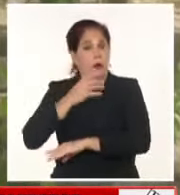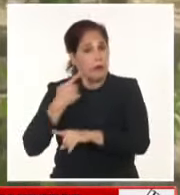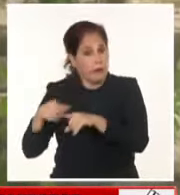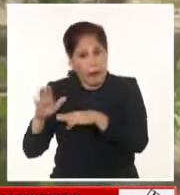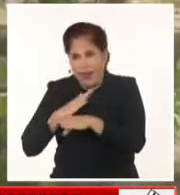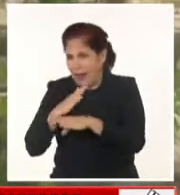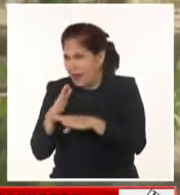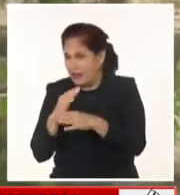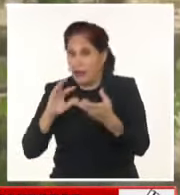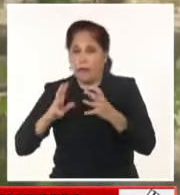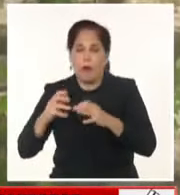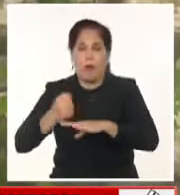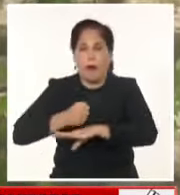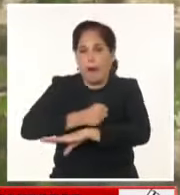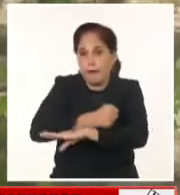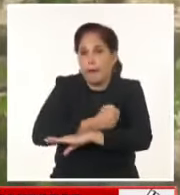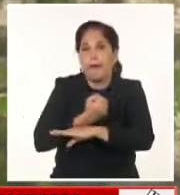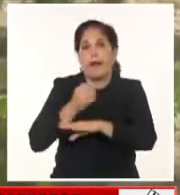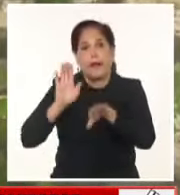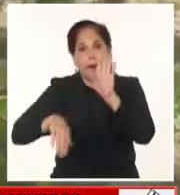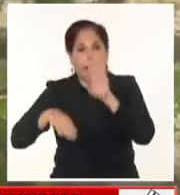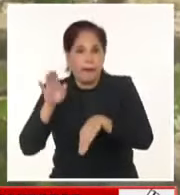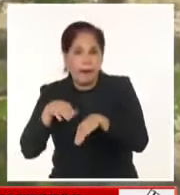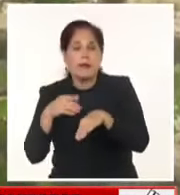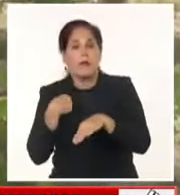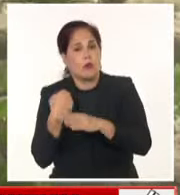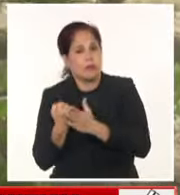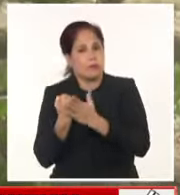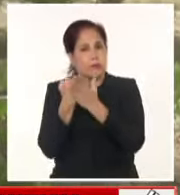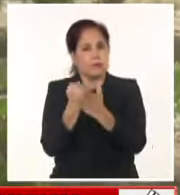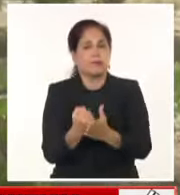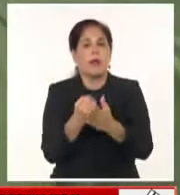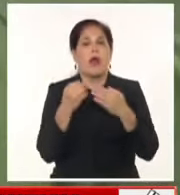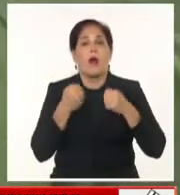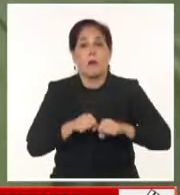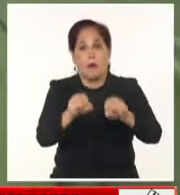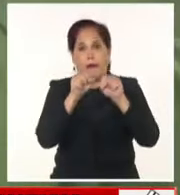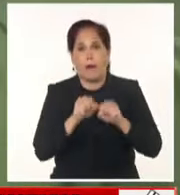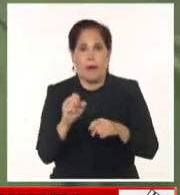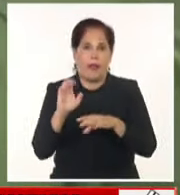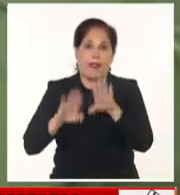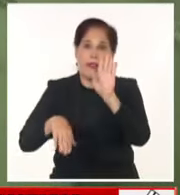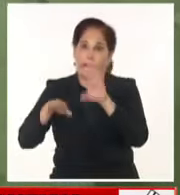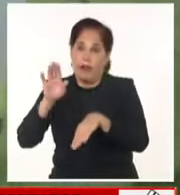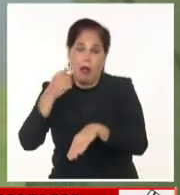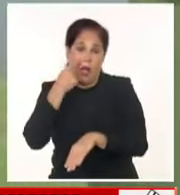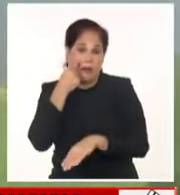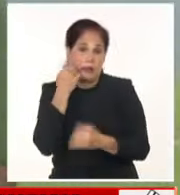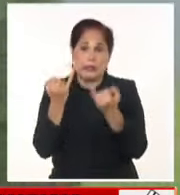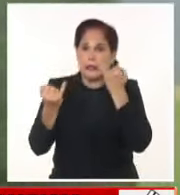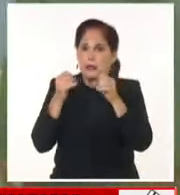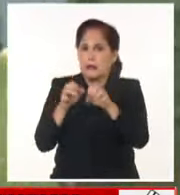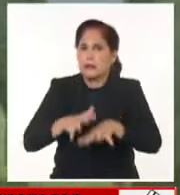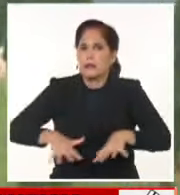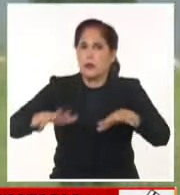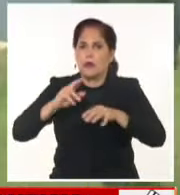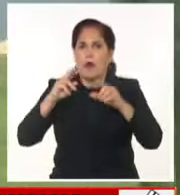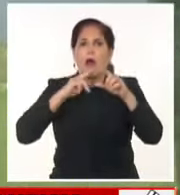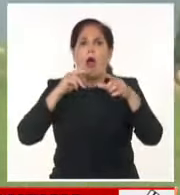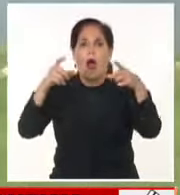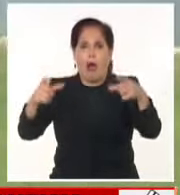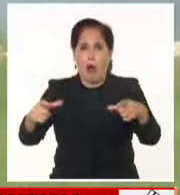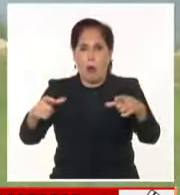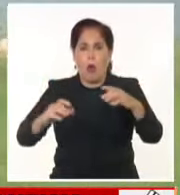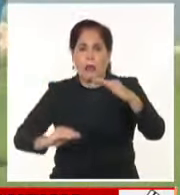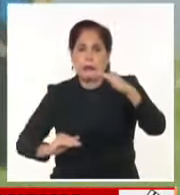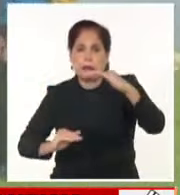del sistema de transportación y el CDT se ha puesto en disposición de la movilización de las personas. Asimismo, se interesó por la situación de los embalses, que en la provincia